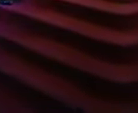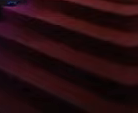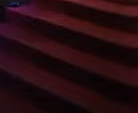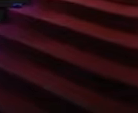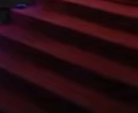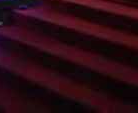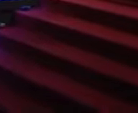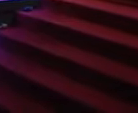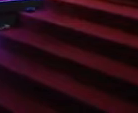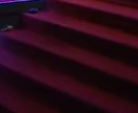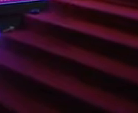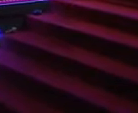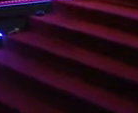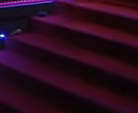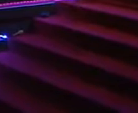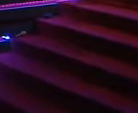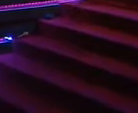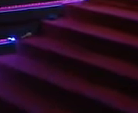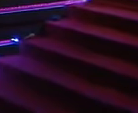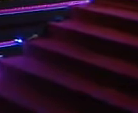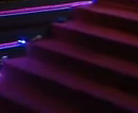¡Amén!